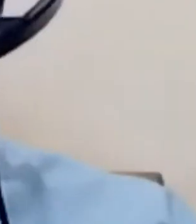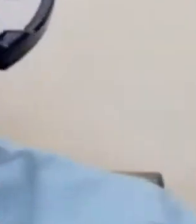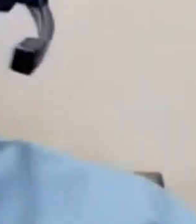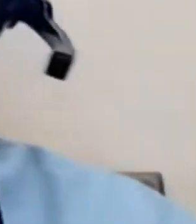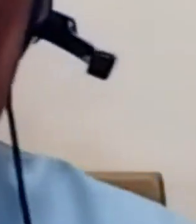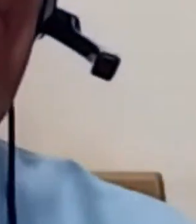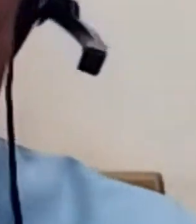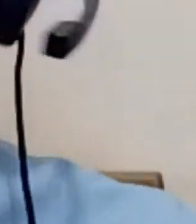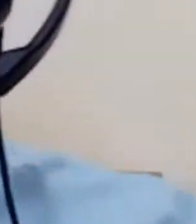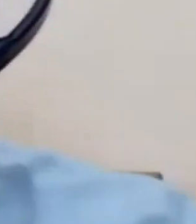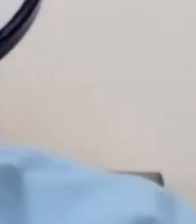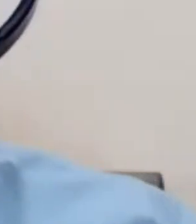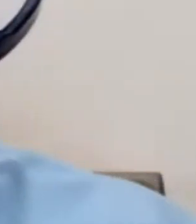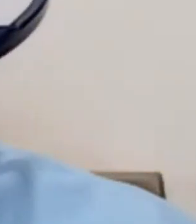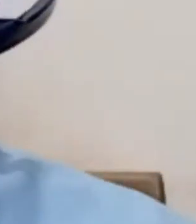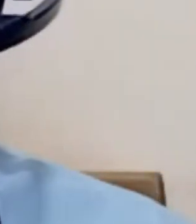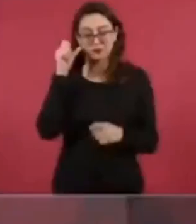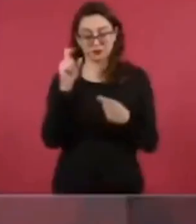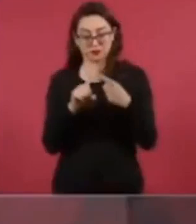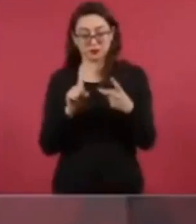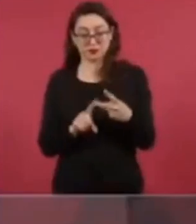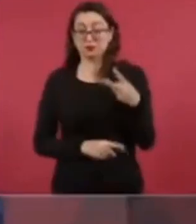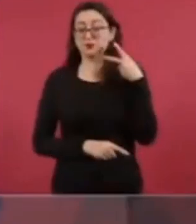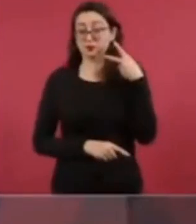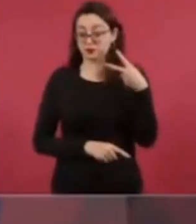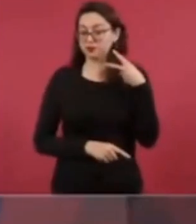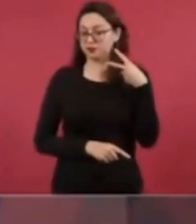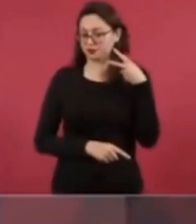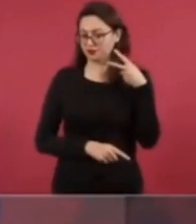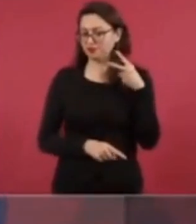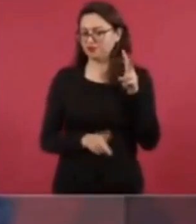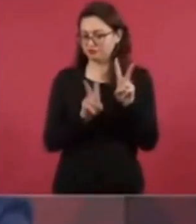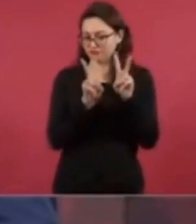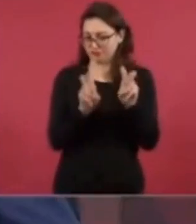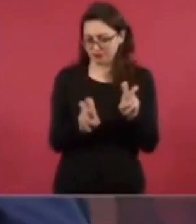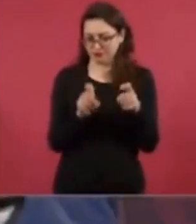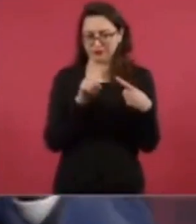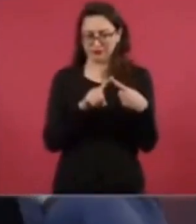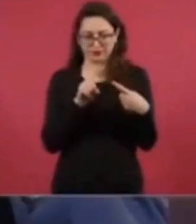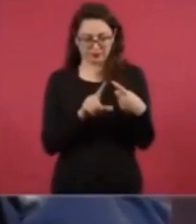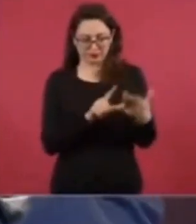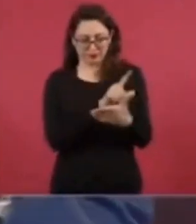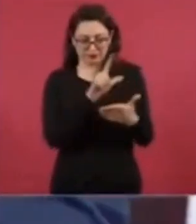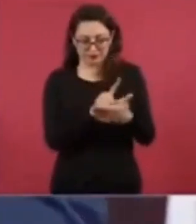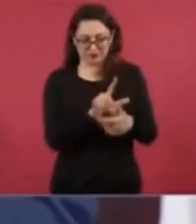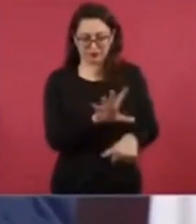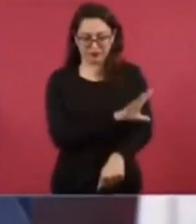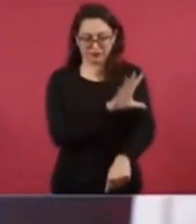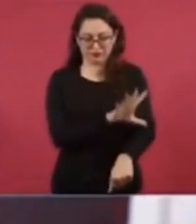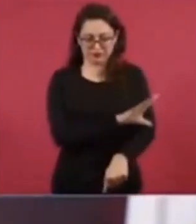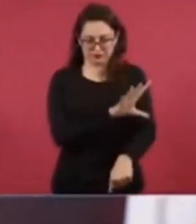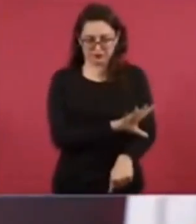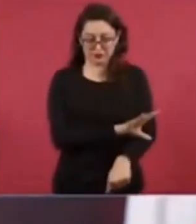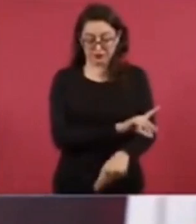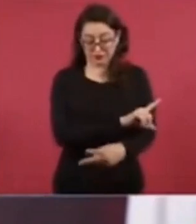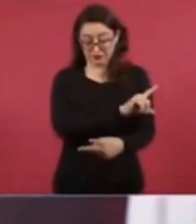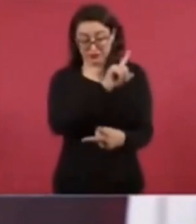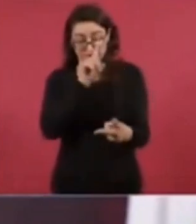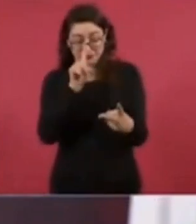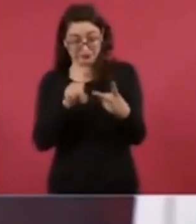Por favor, tenemos el video 1. Y la otra es que ya dejaron en libertad al abogado